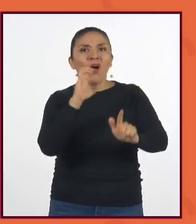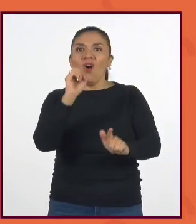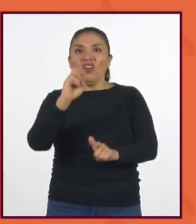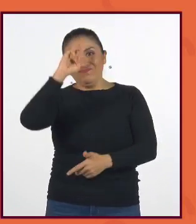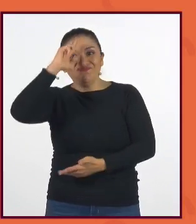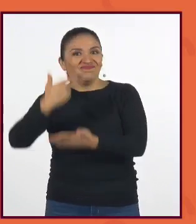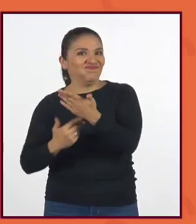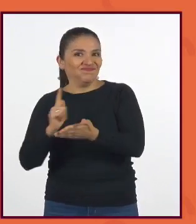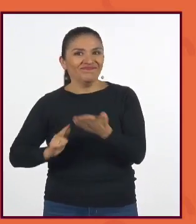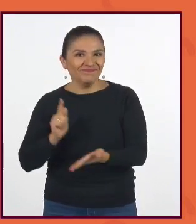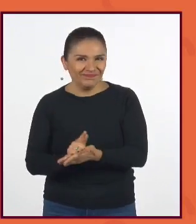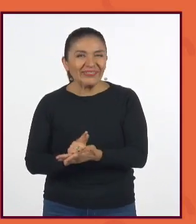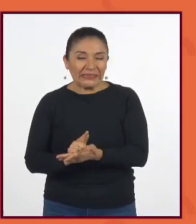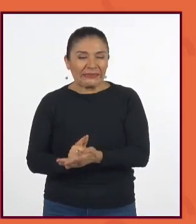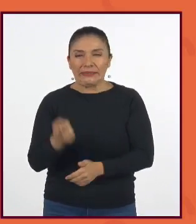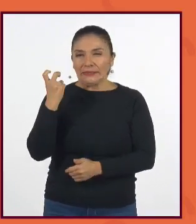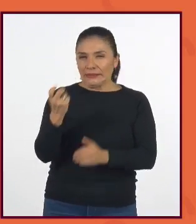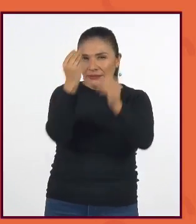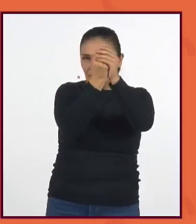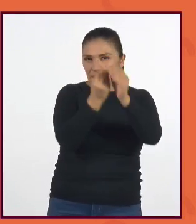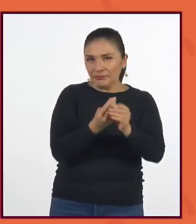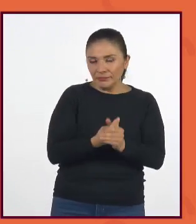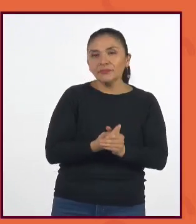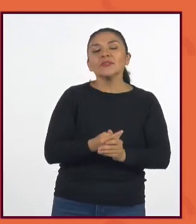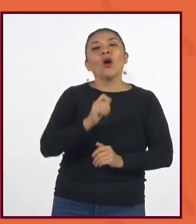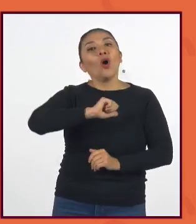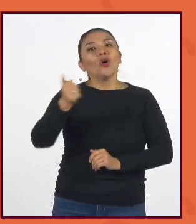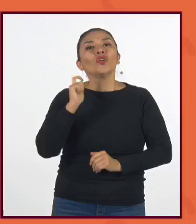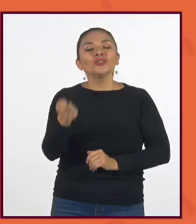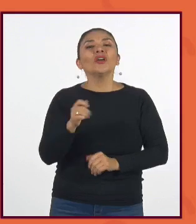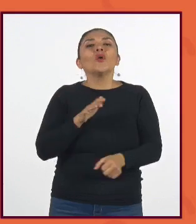esta clasificación según sus efectos, que es la que vamos a